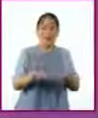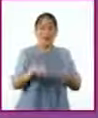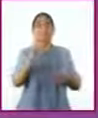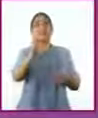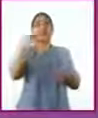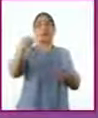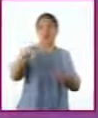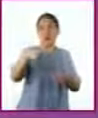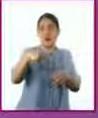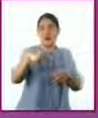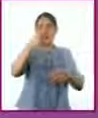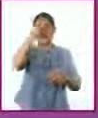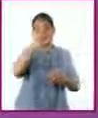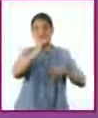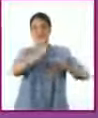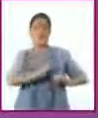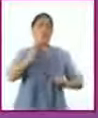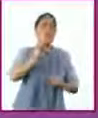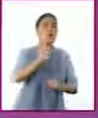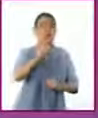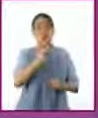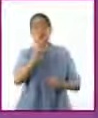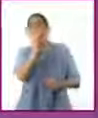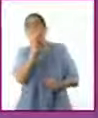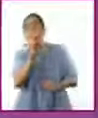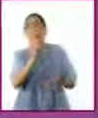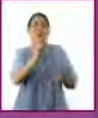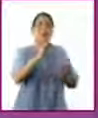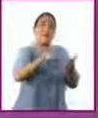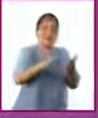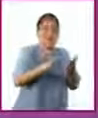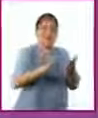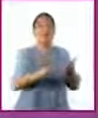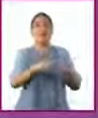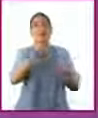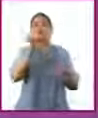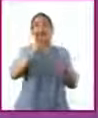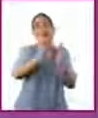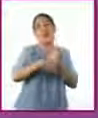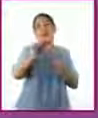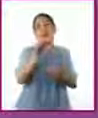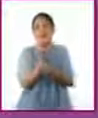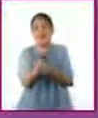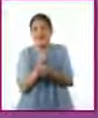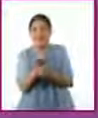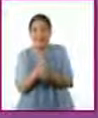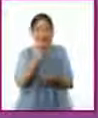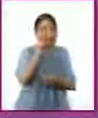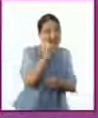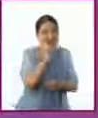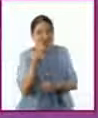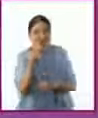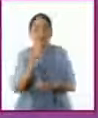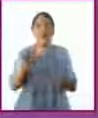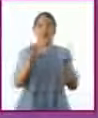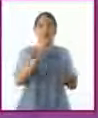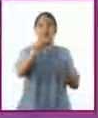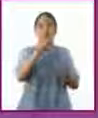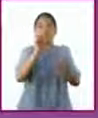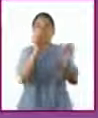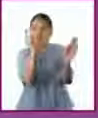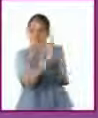el nombre de una autora o autor o palabras, como si fueras un detective, un héroe. Un